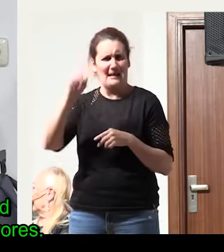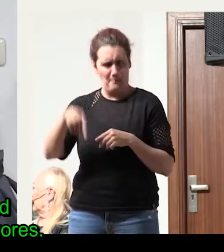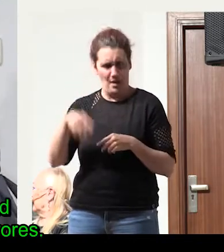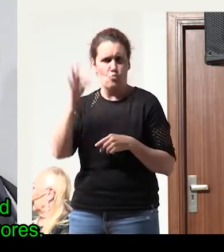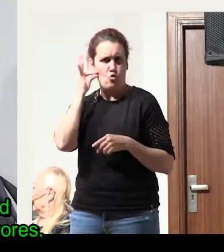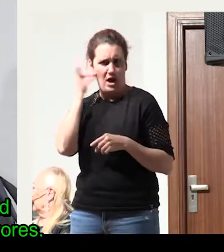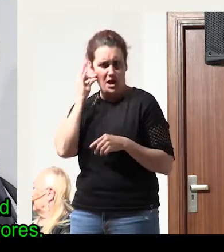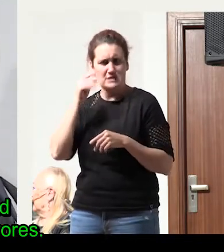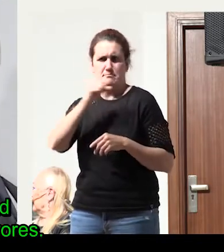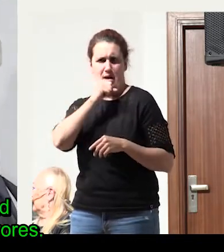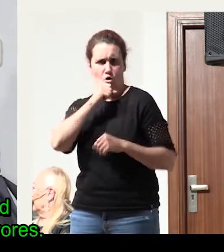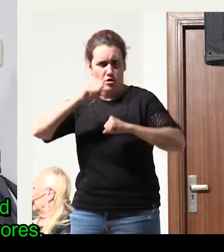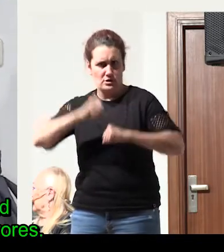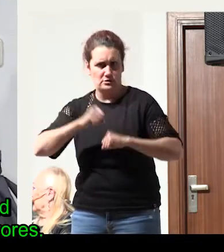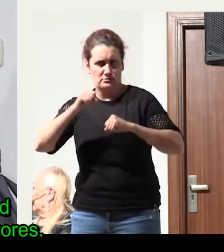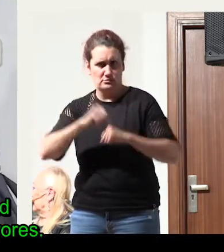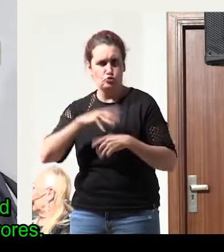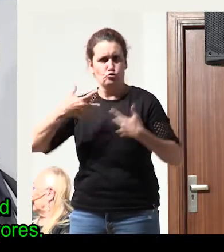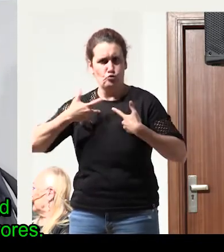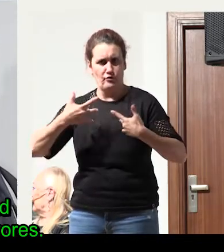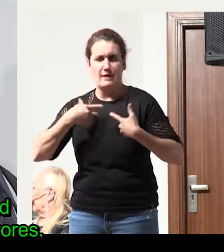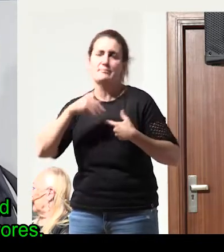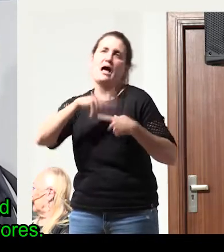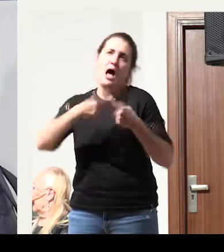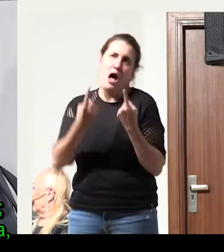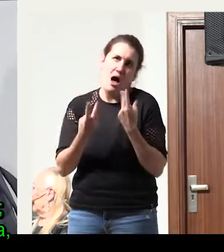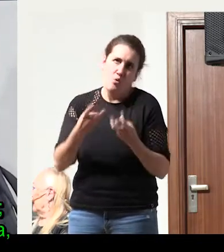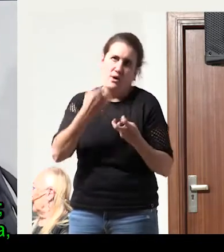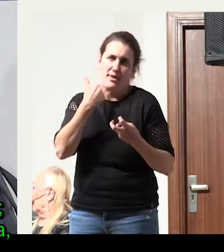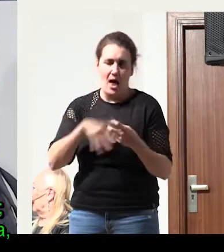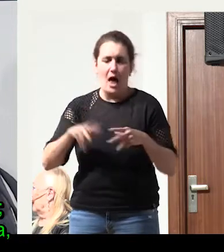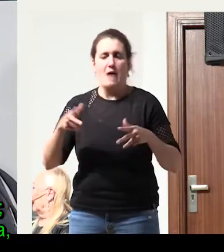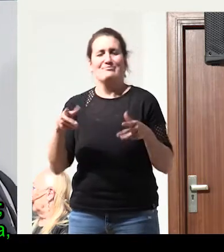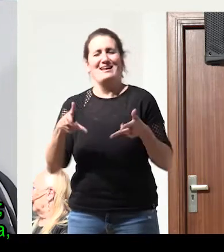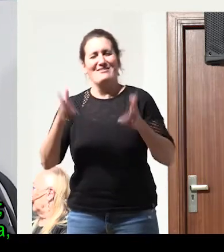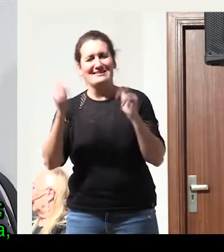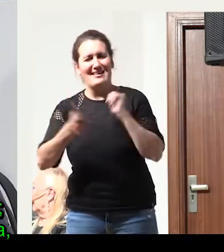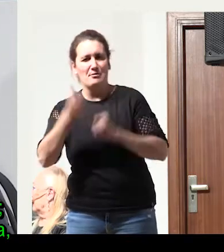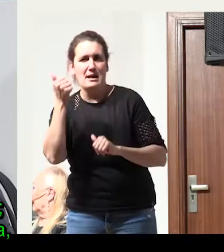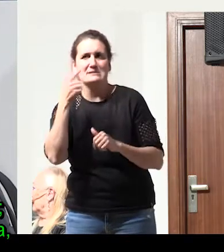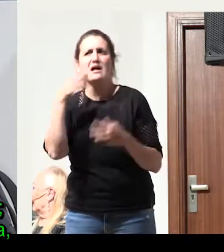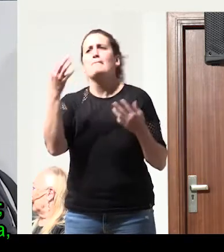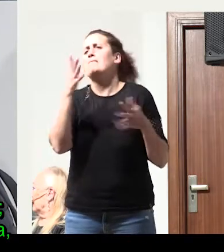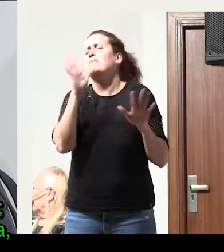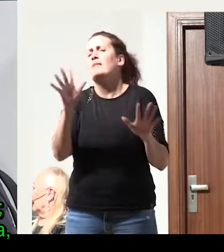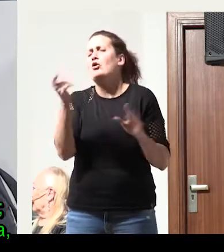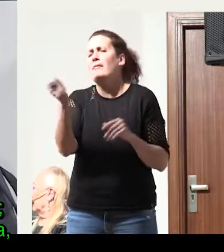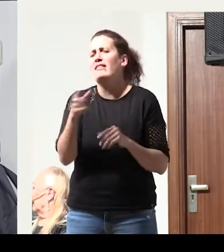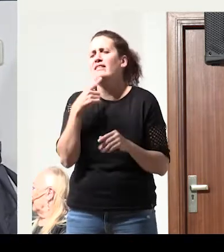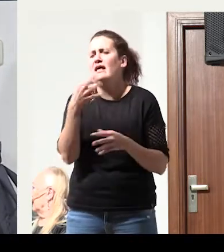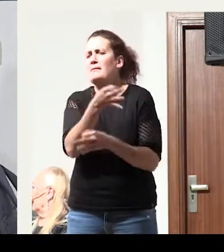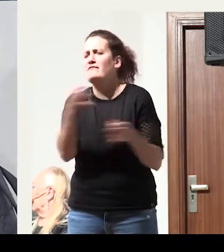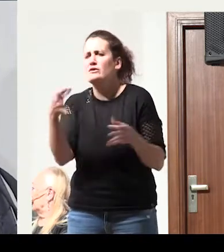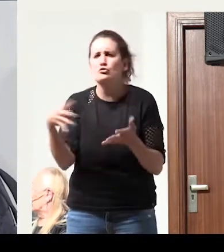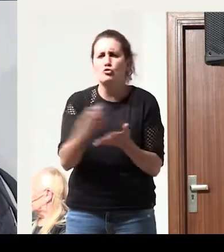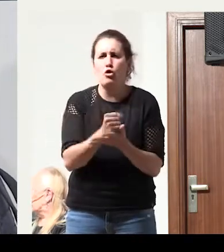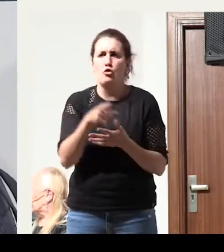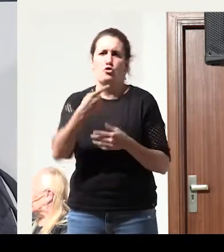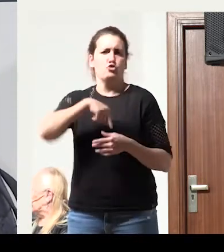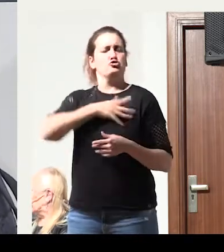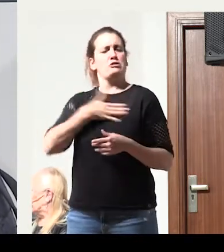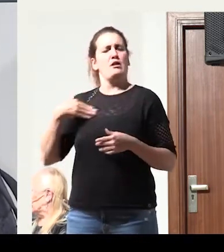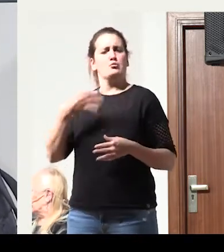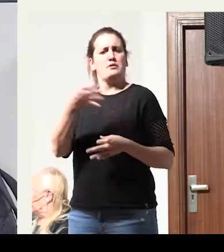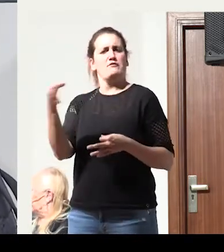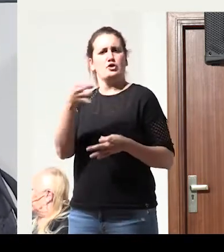un poco más de libertad, ¿no?, a medida que nos hacemos mayores. Tiene que ser todo perfecto, ¿no? Entonces la gente quiere estar perfecta o queremos estar perfectos. La ropa,